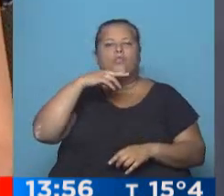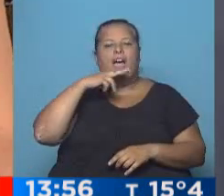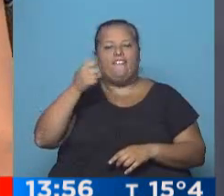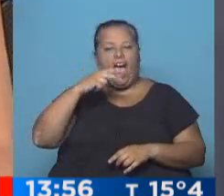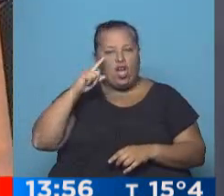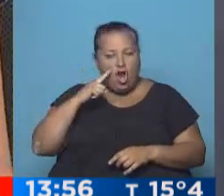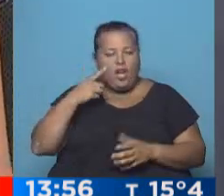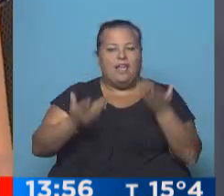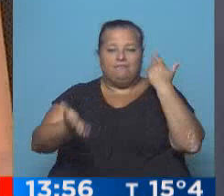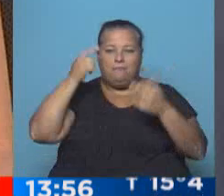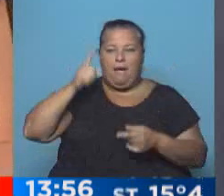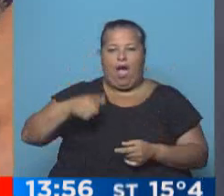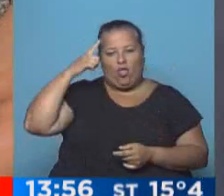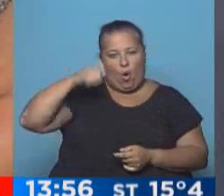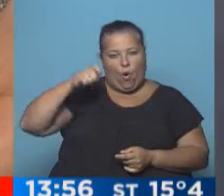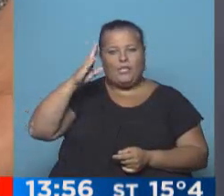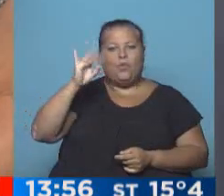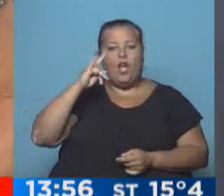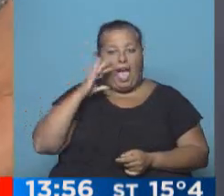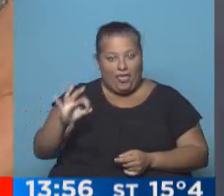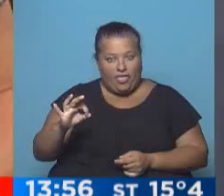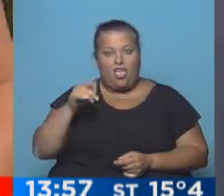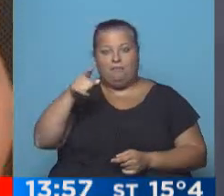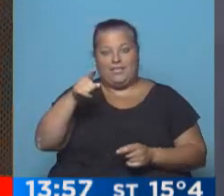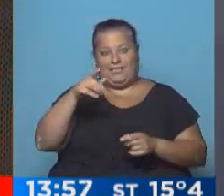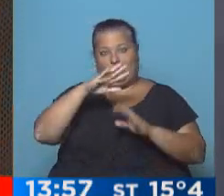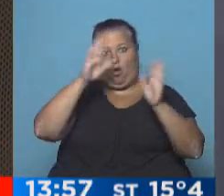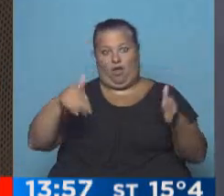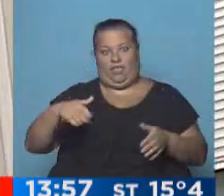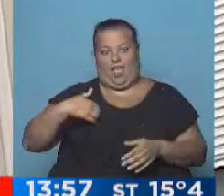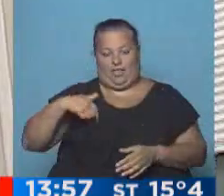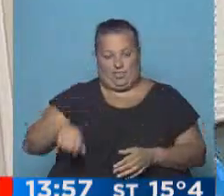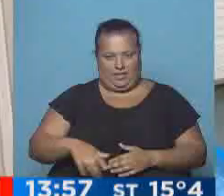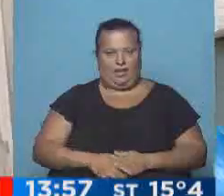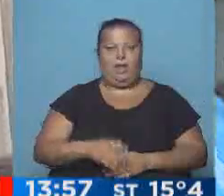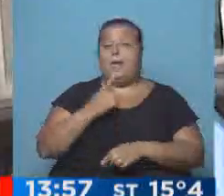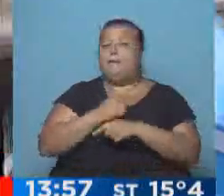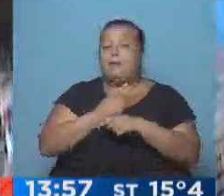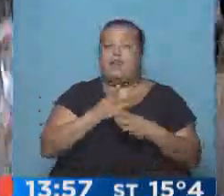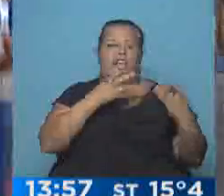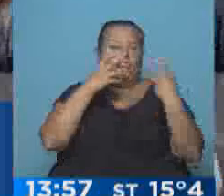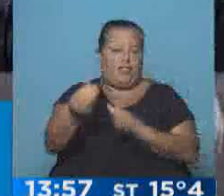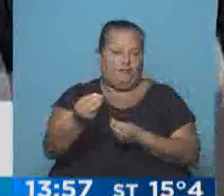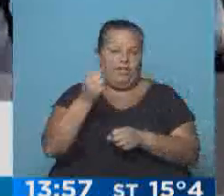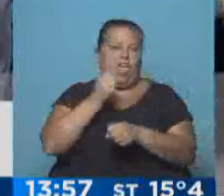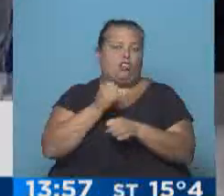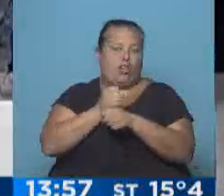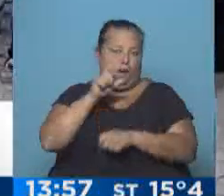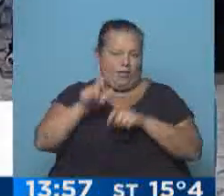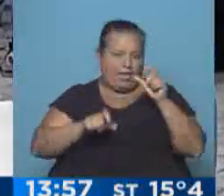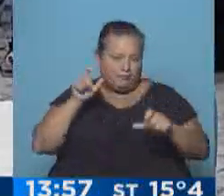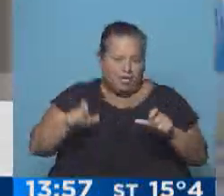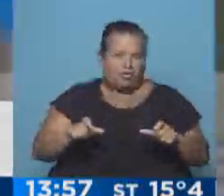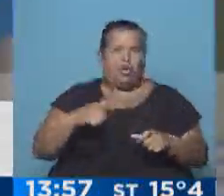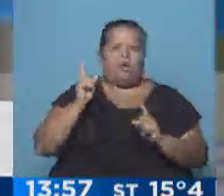Vanoli y el allanamiento que ordenó el juez Claudio Bonadío a esa casa de nuestro país. En principio es en defensa de los puestos de trabajo y